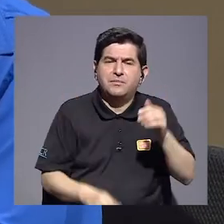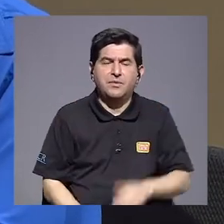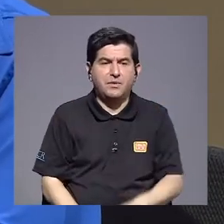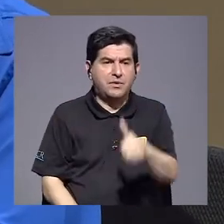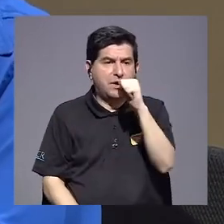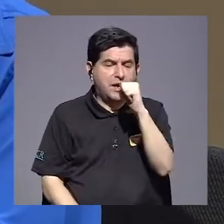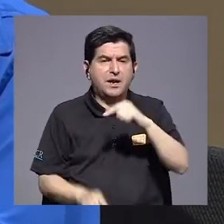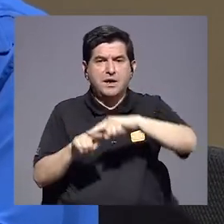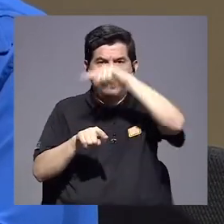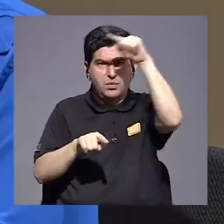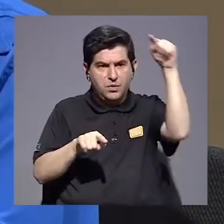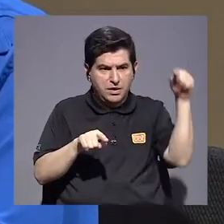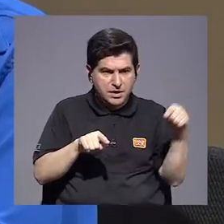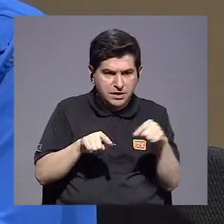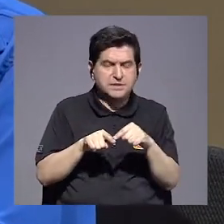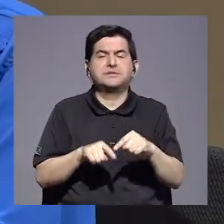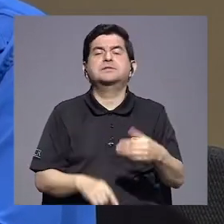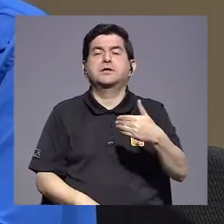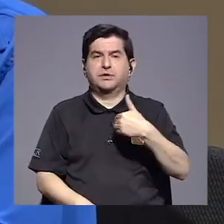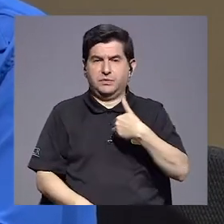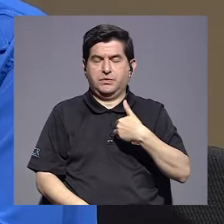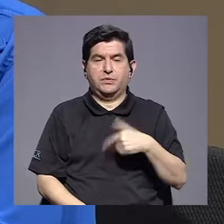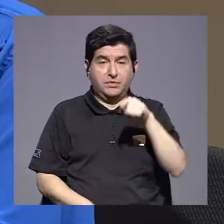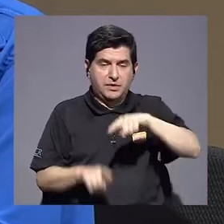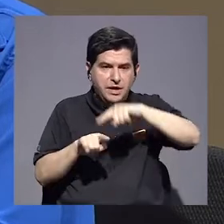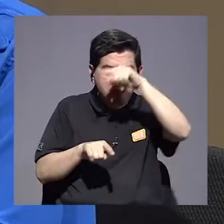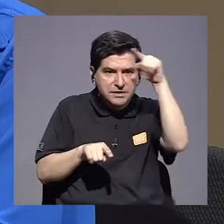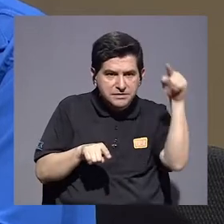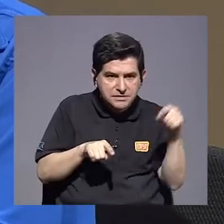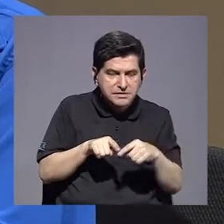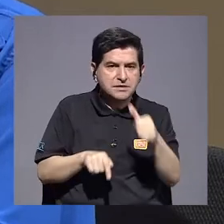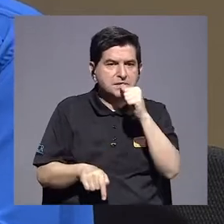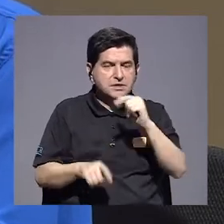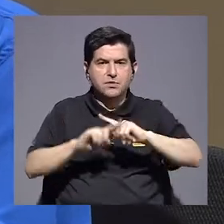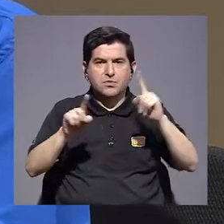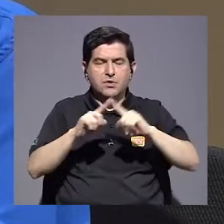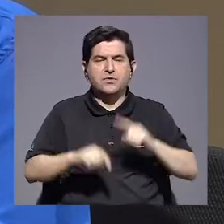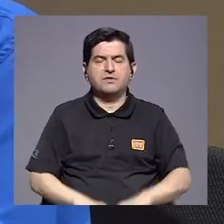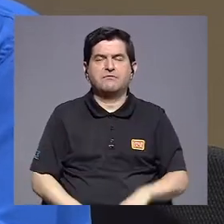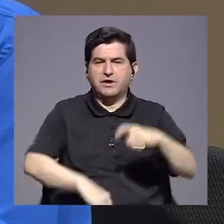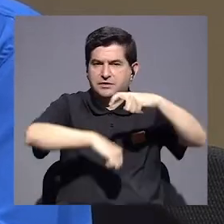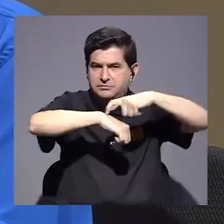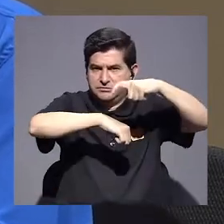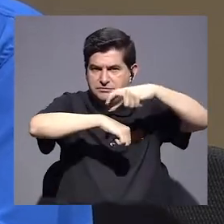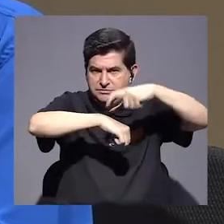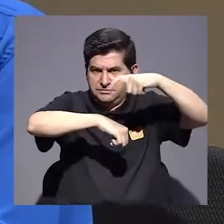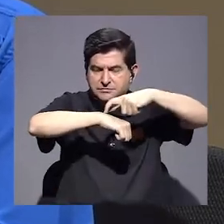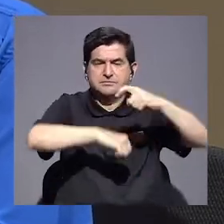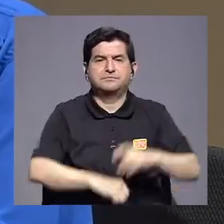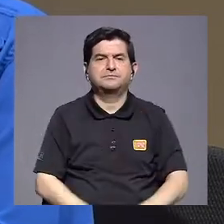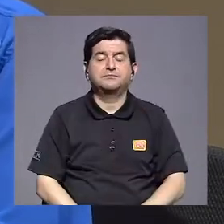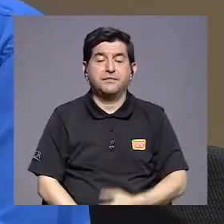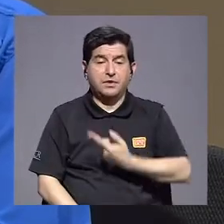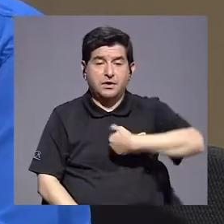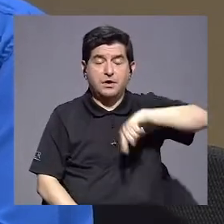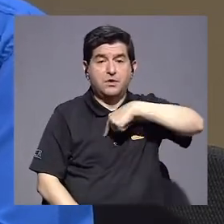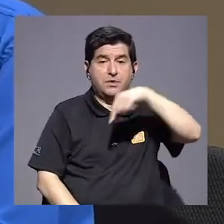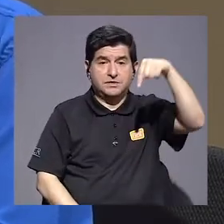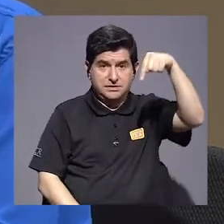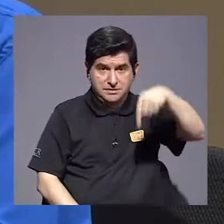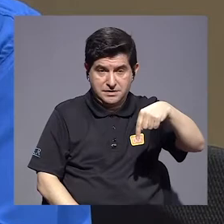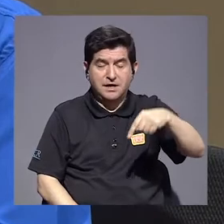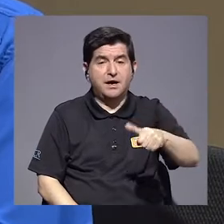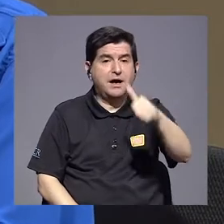se comporta por un ciclo hidrológico. Y este ciclo, el agua tiene diferentes estados. Entonces, nuestra agua hoy